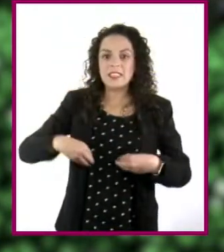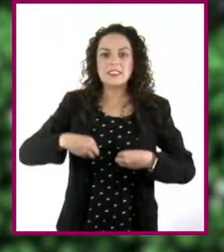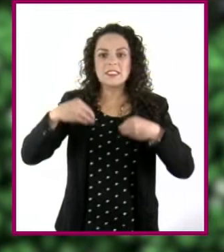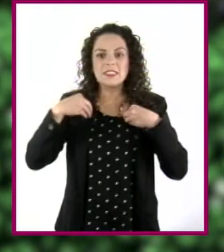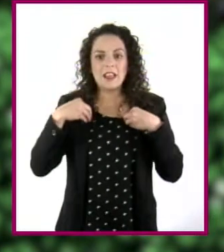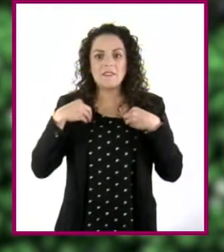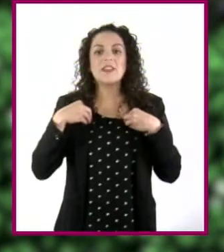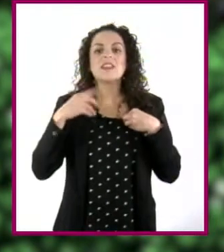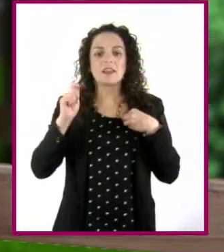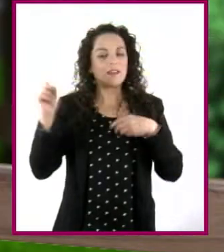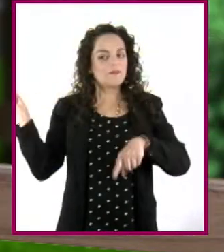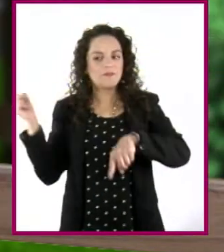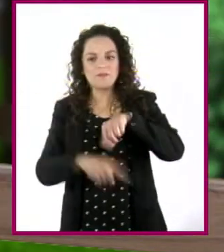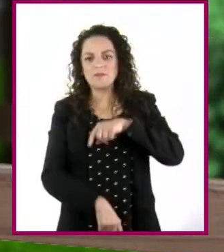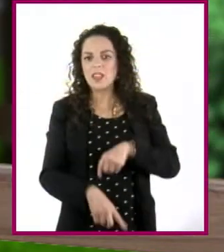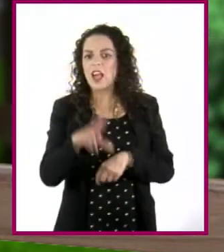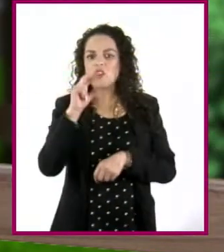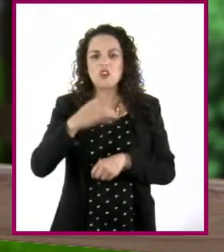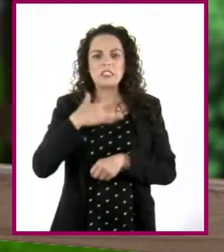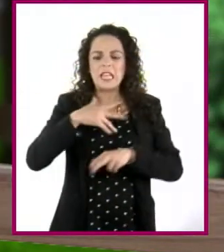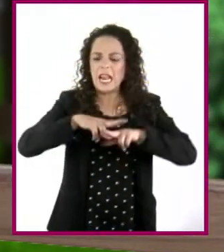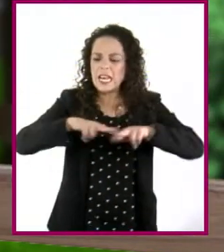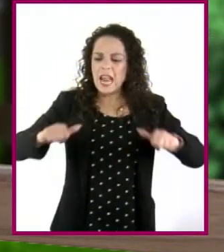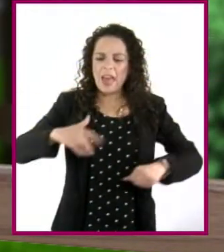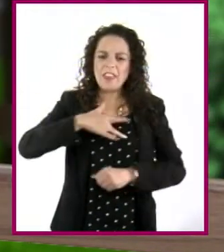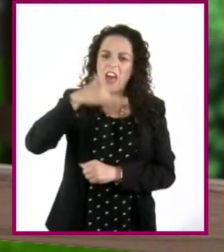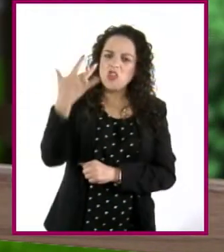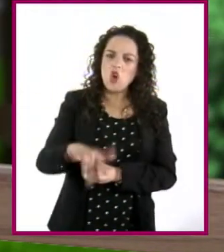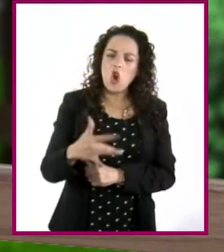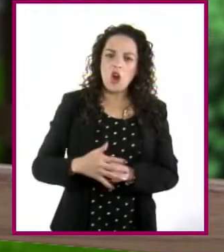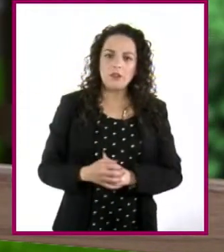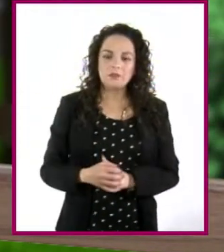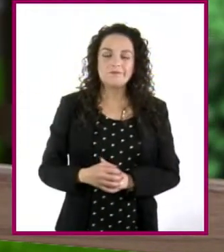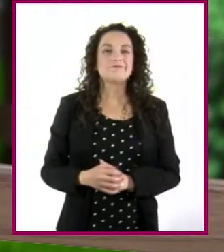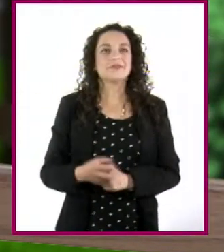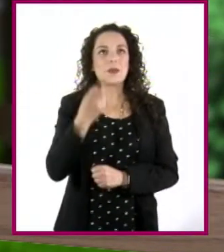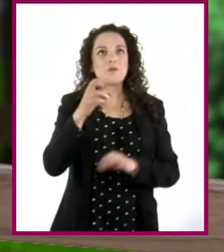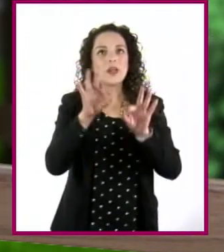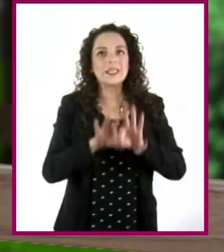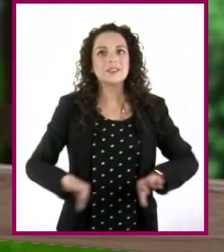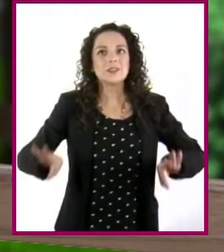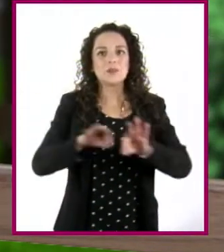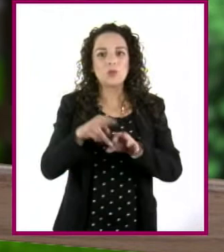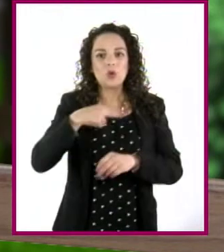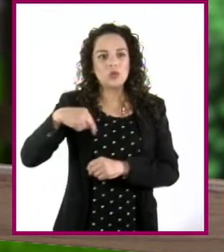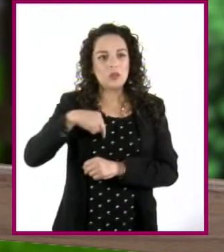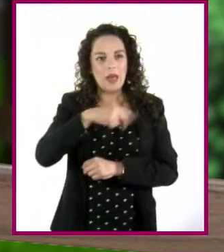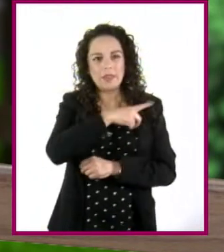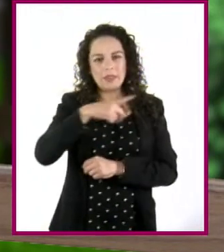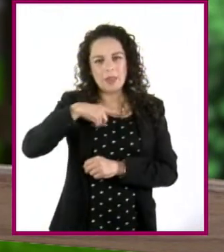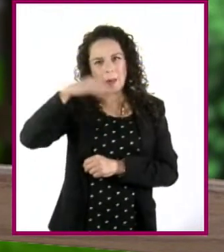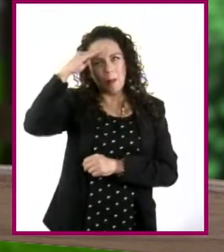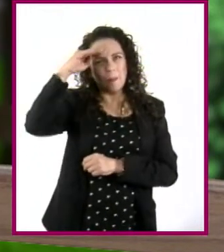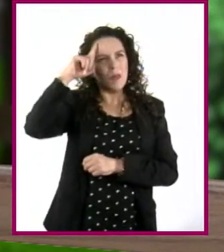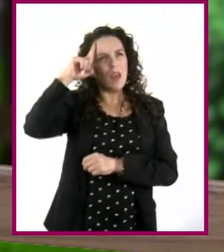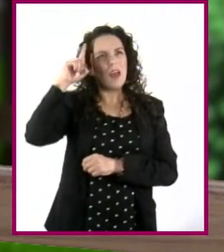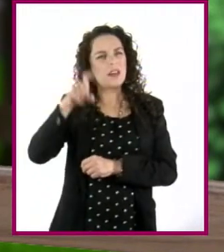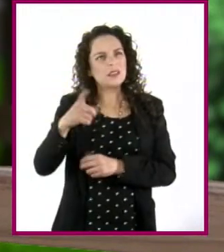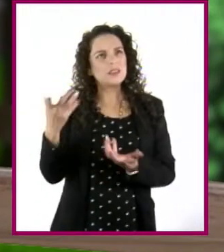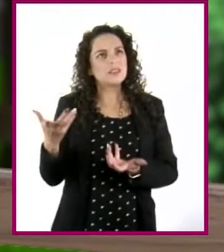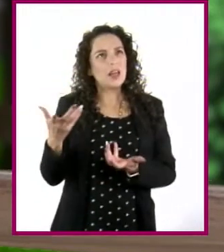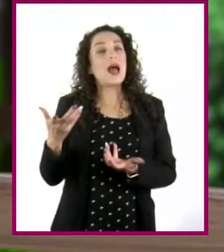total ausencia del dolor. Por eso creo que la pregunta importante que uno debe hacerse es justamente esa. ¿De qué se trata la